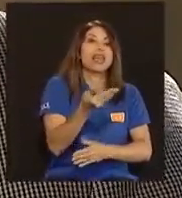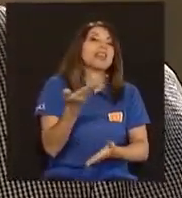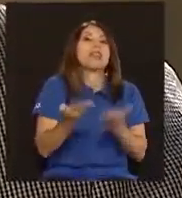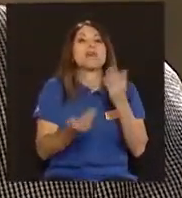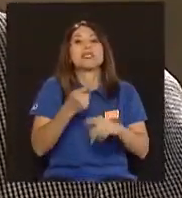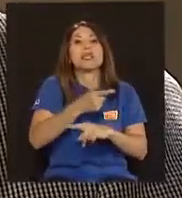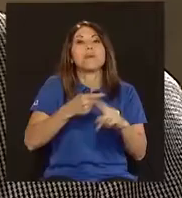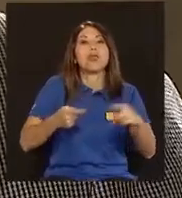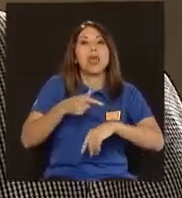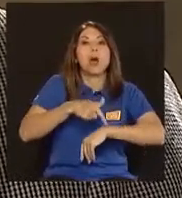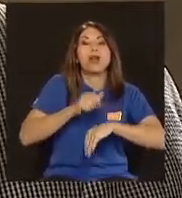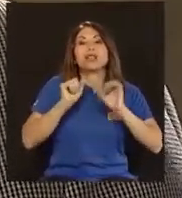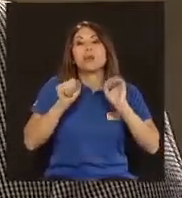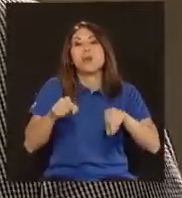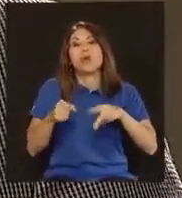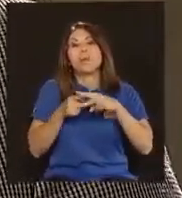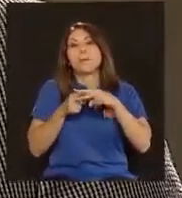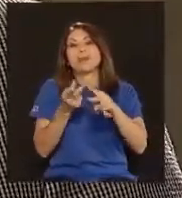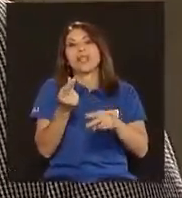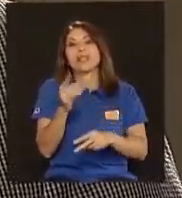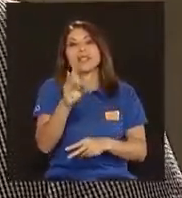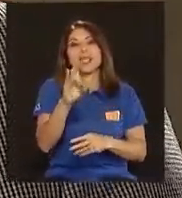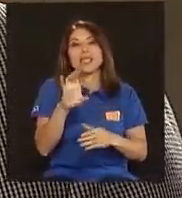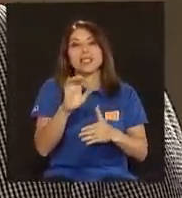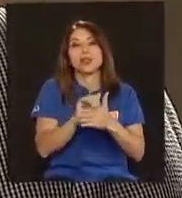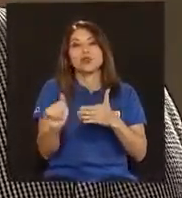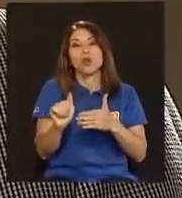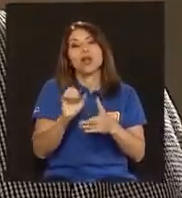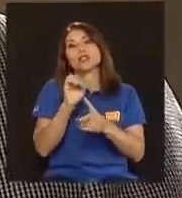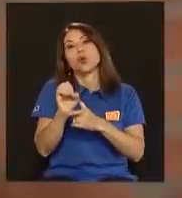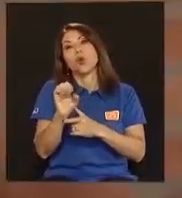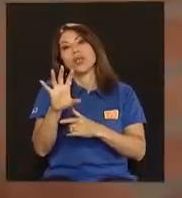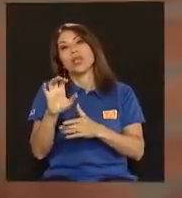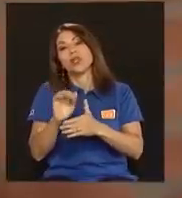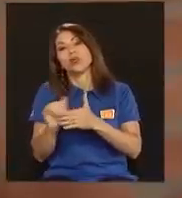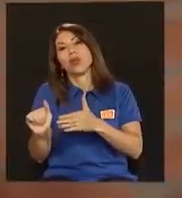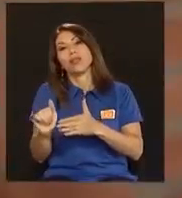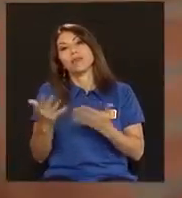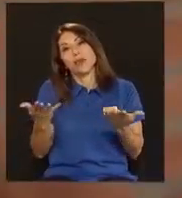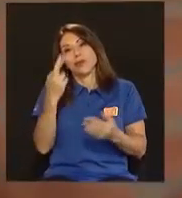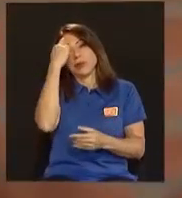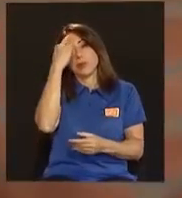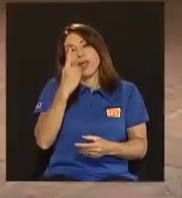$700, $500, pero bueno, es que en Dominicana puedes hacer mucho con $700. En Costa Rica